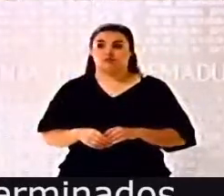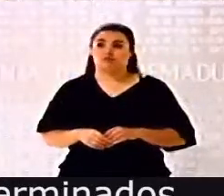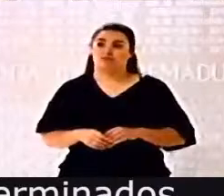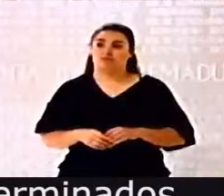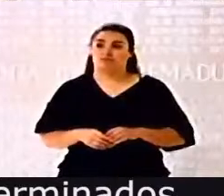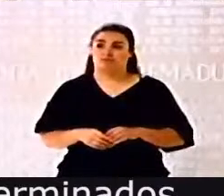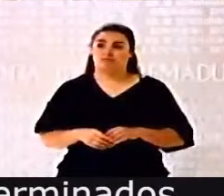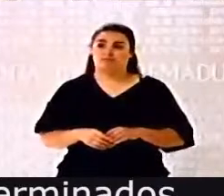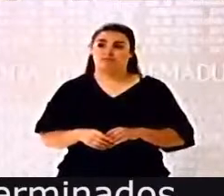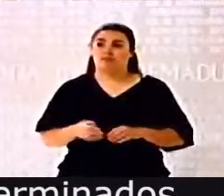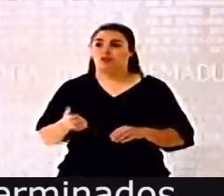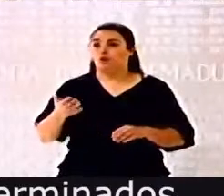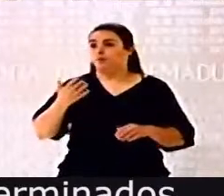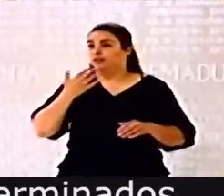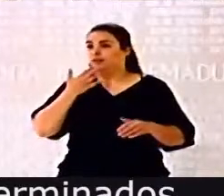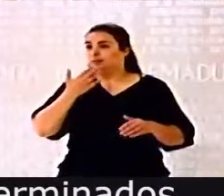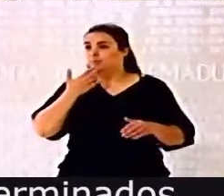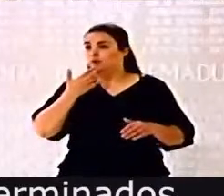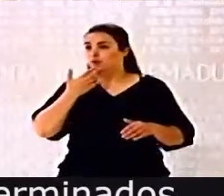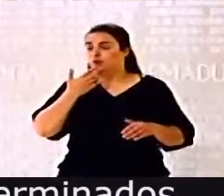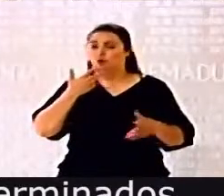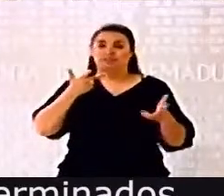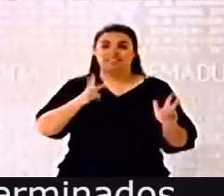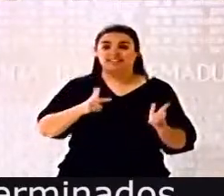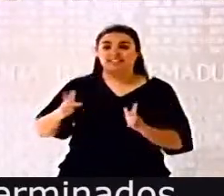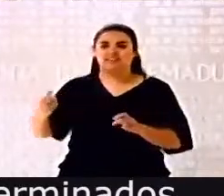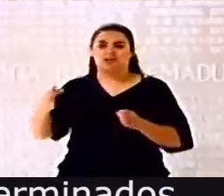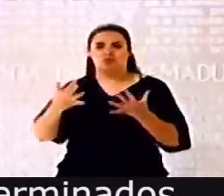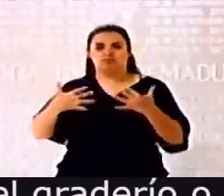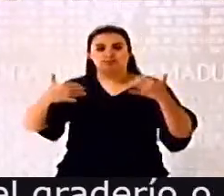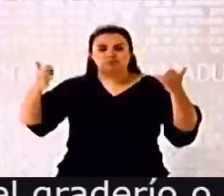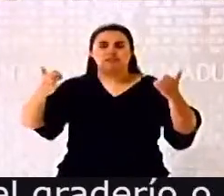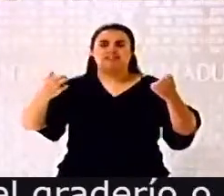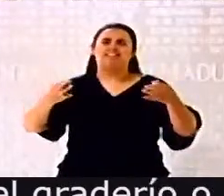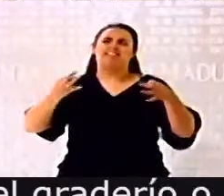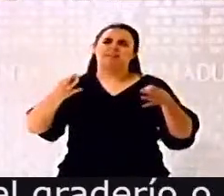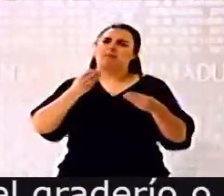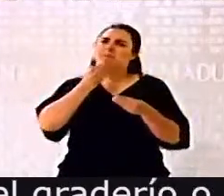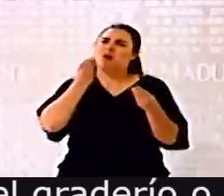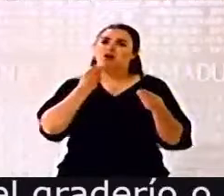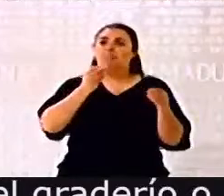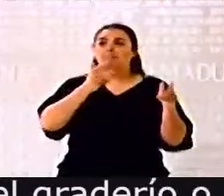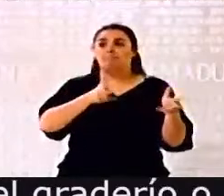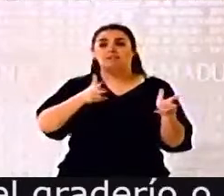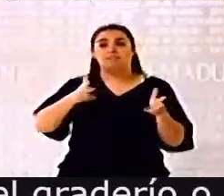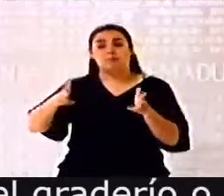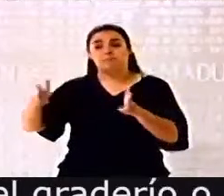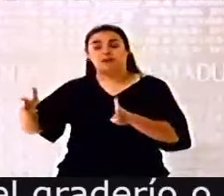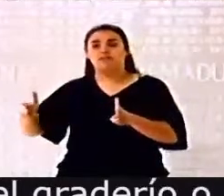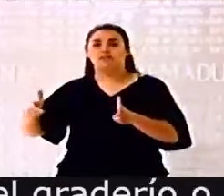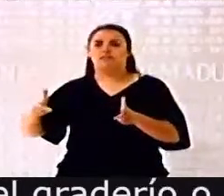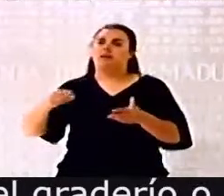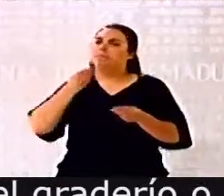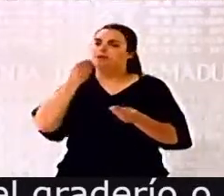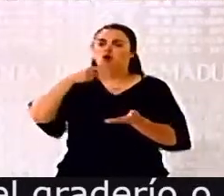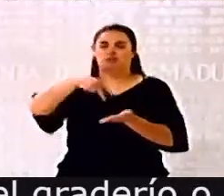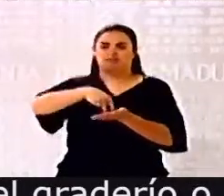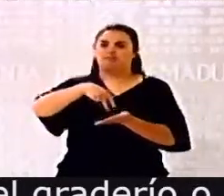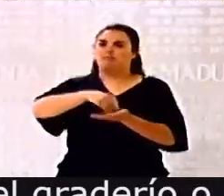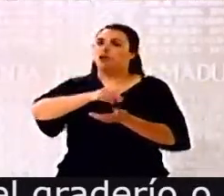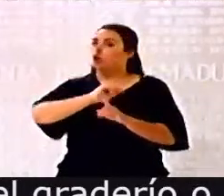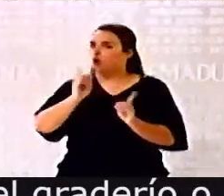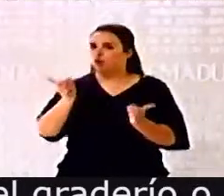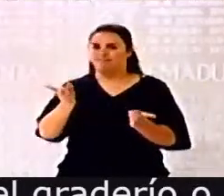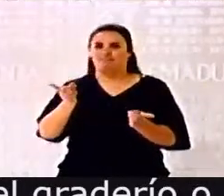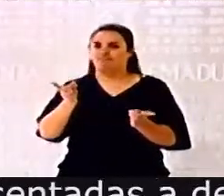en el graderío o en las sillas, siempre es mejor que las personas estén sentadas a que estén de pie, siempre es